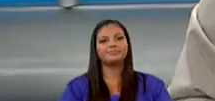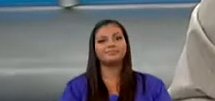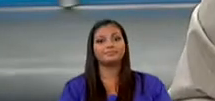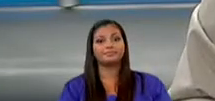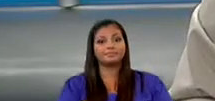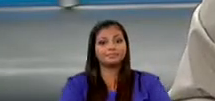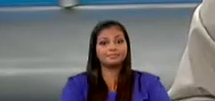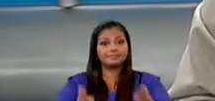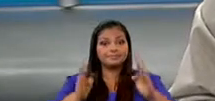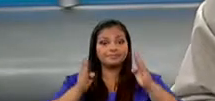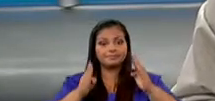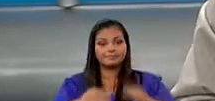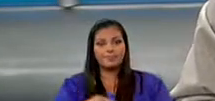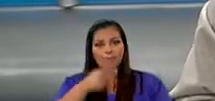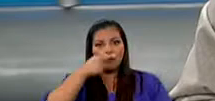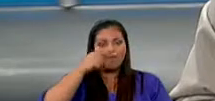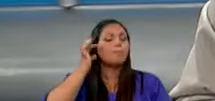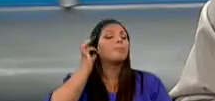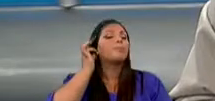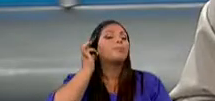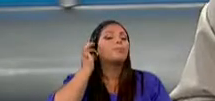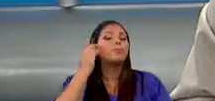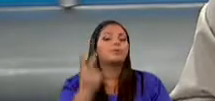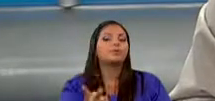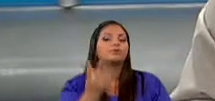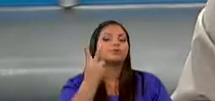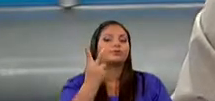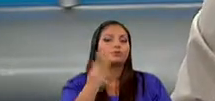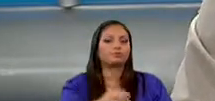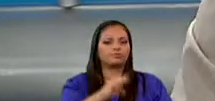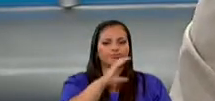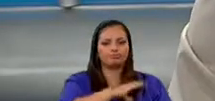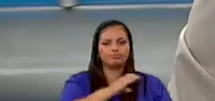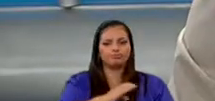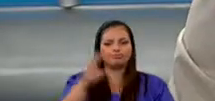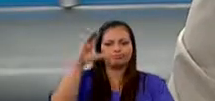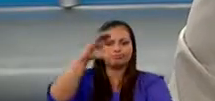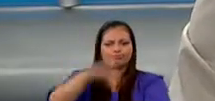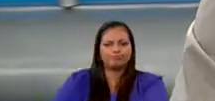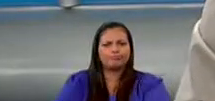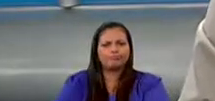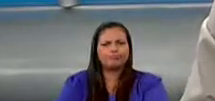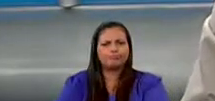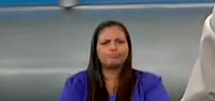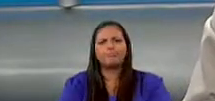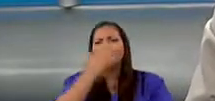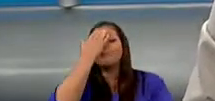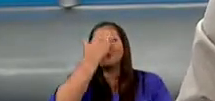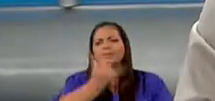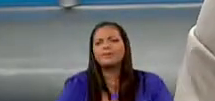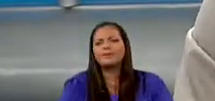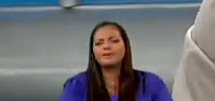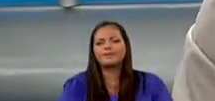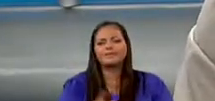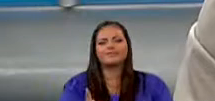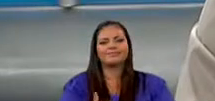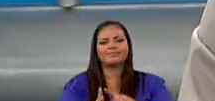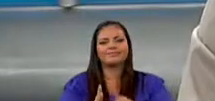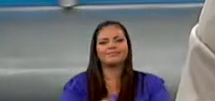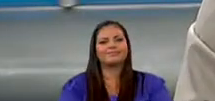esto. Dos mujeres fueron detenidas por robarle un teléfono celular a un pasajero del sistema